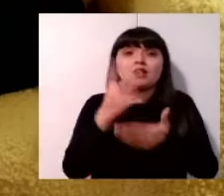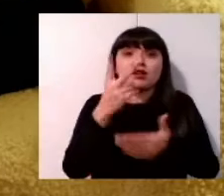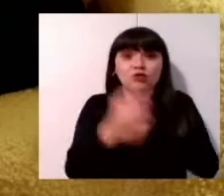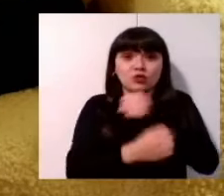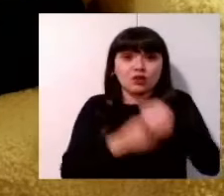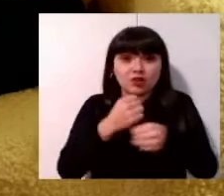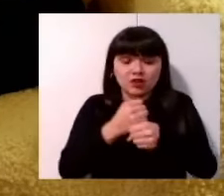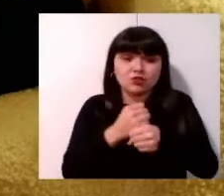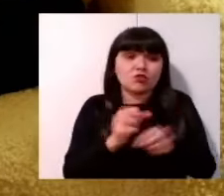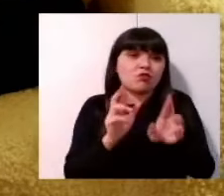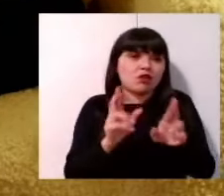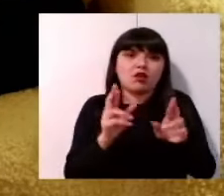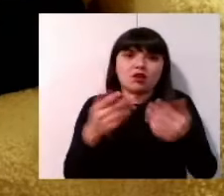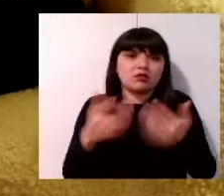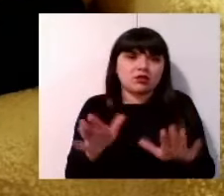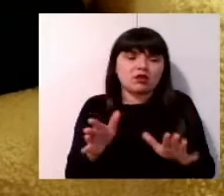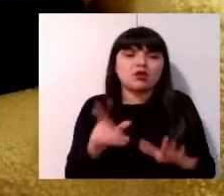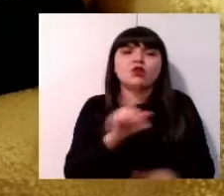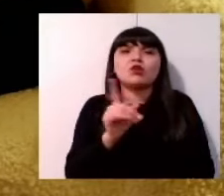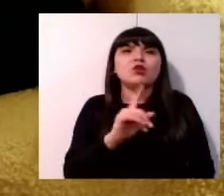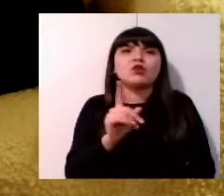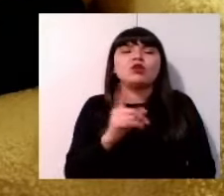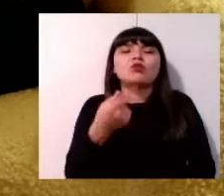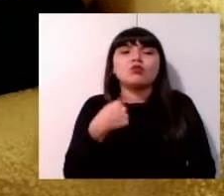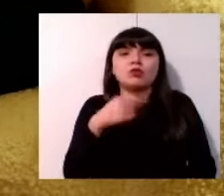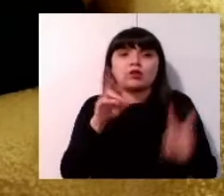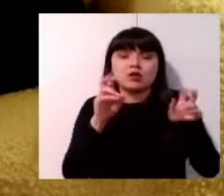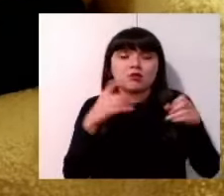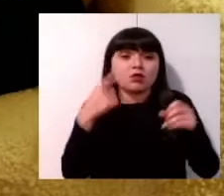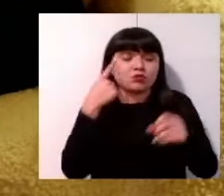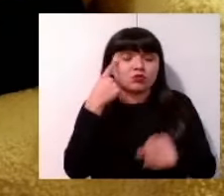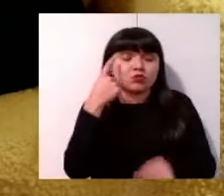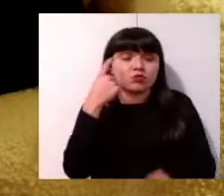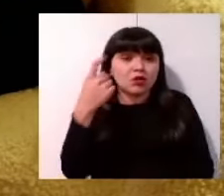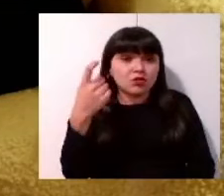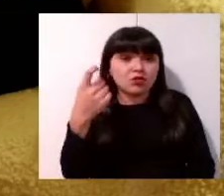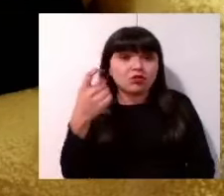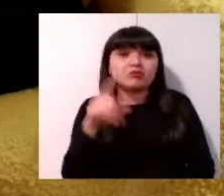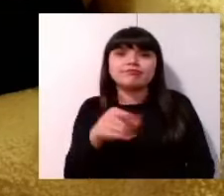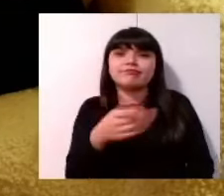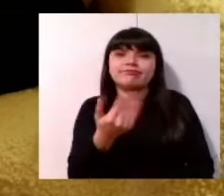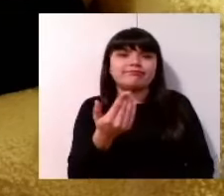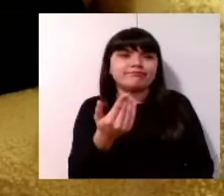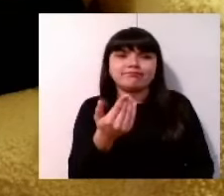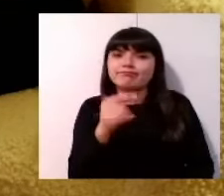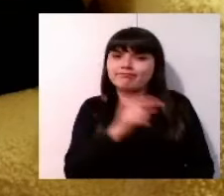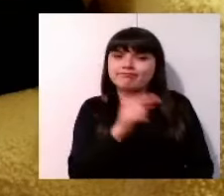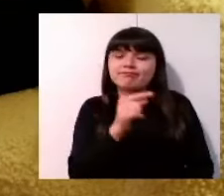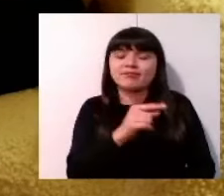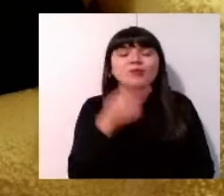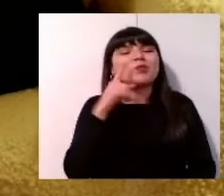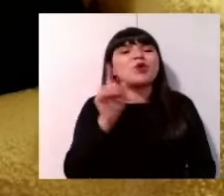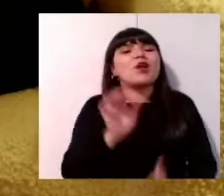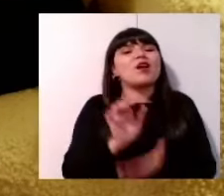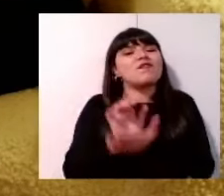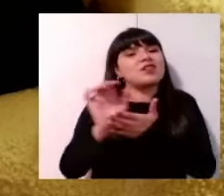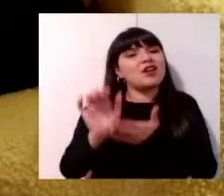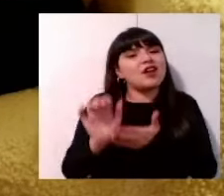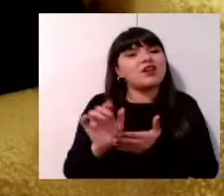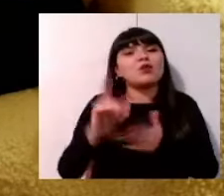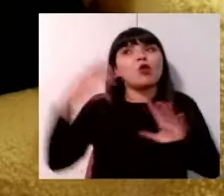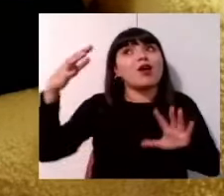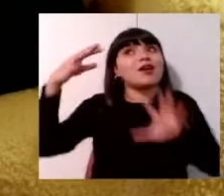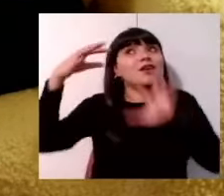sacarla para evitar la asociación de sueño, pero sí tratar de evitar, valga la redundancia, la asociación al sueño. Entonces, por ejemplo, las guaguitas